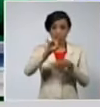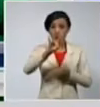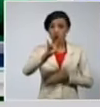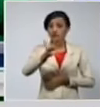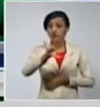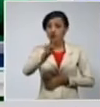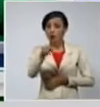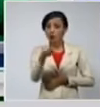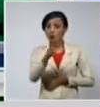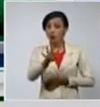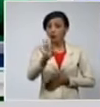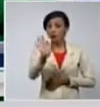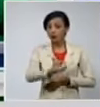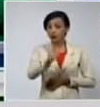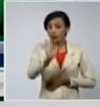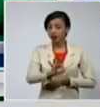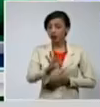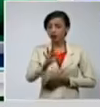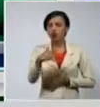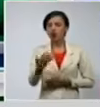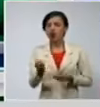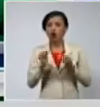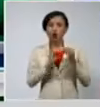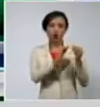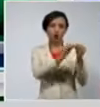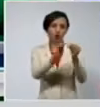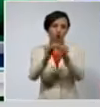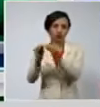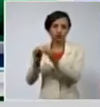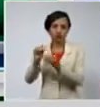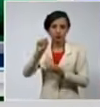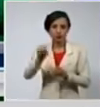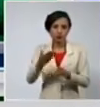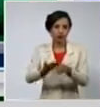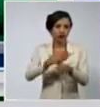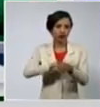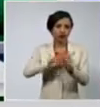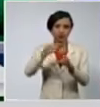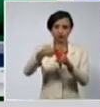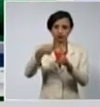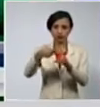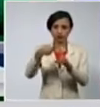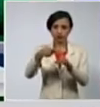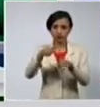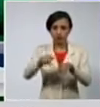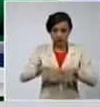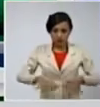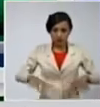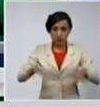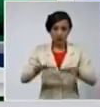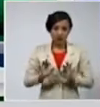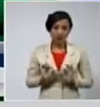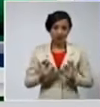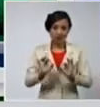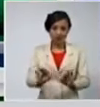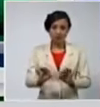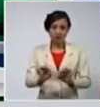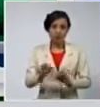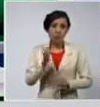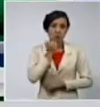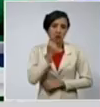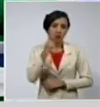95,4% contacto de casos confirmados. Este es el comportamiento desde hace más de